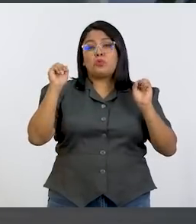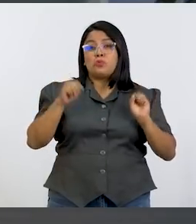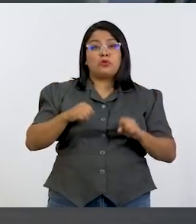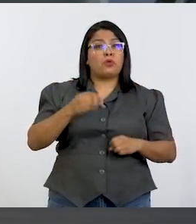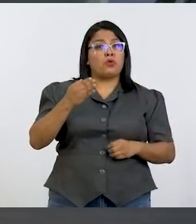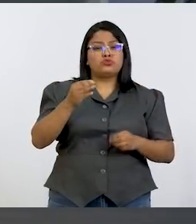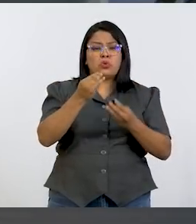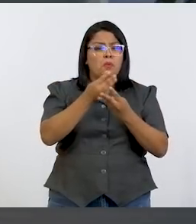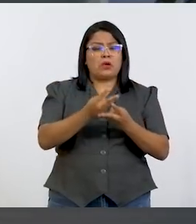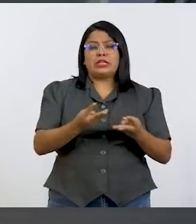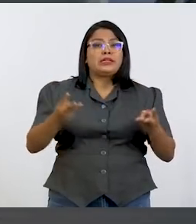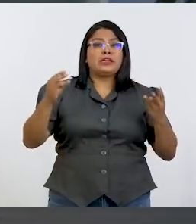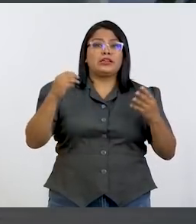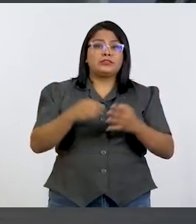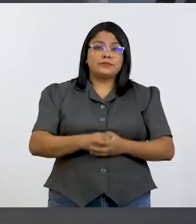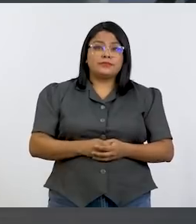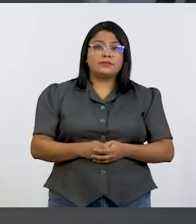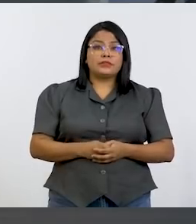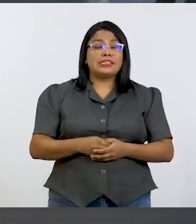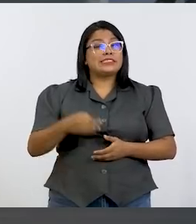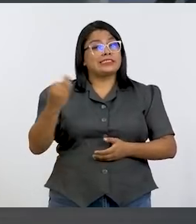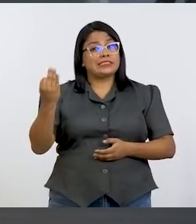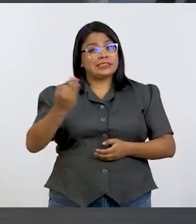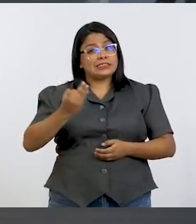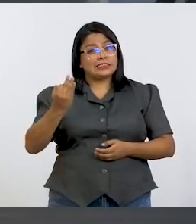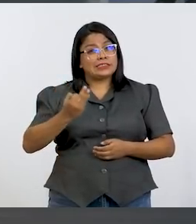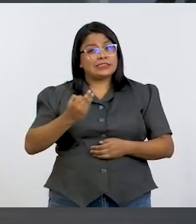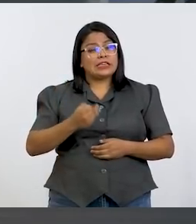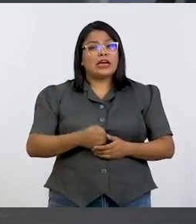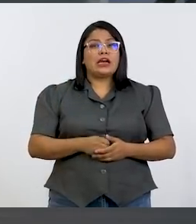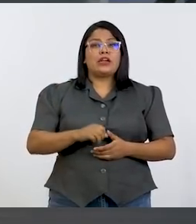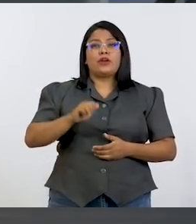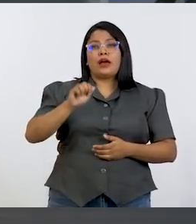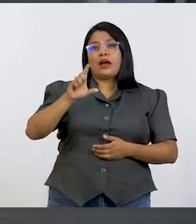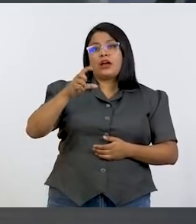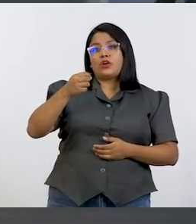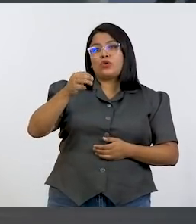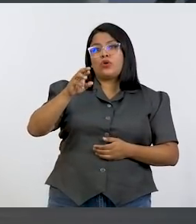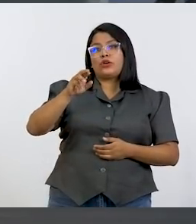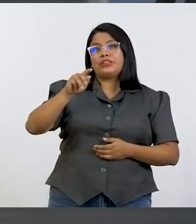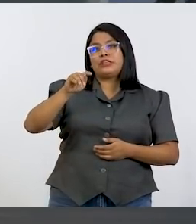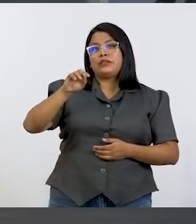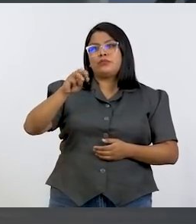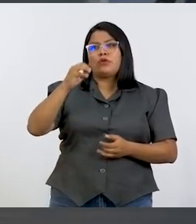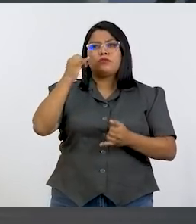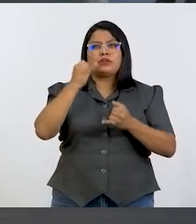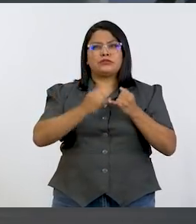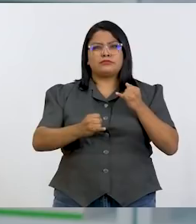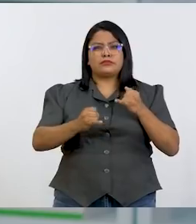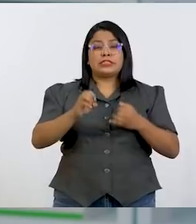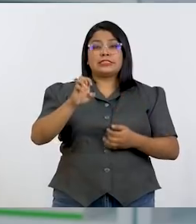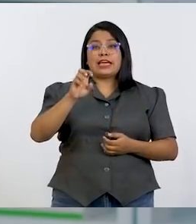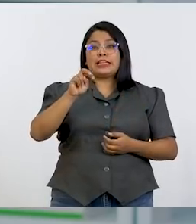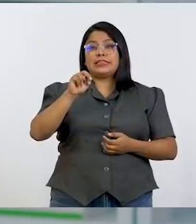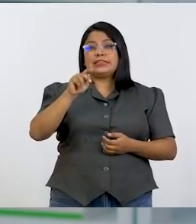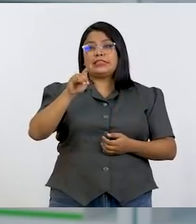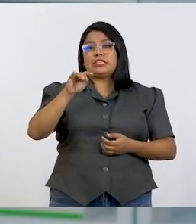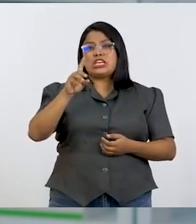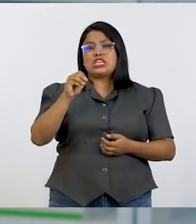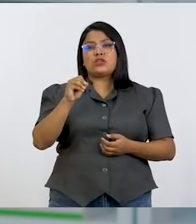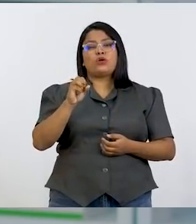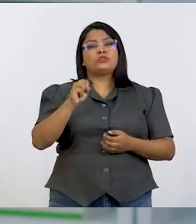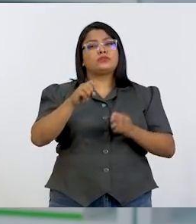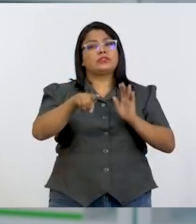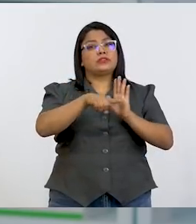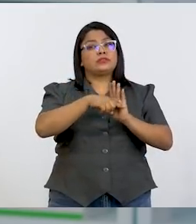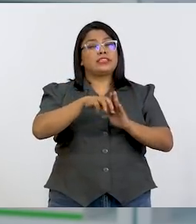números más grandes y ya no podremos hacer uso de material manipulable y será necesario recurrir al algoritmo. Para finalizar